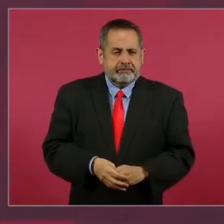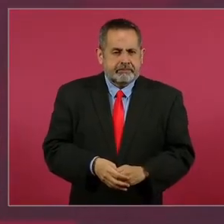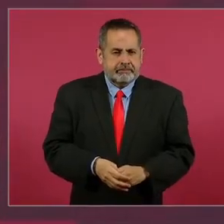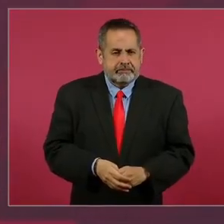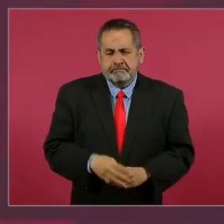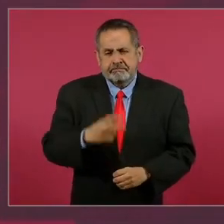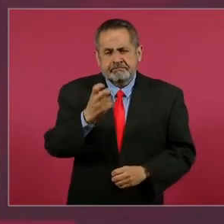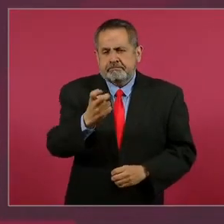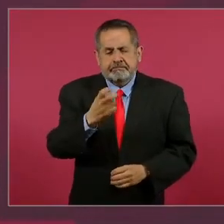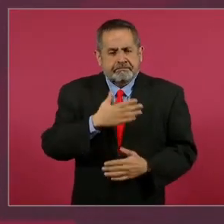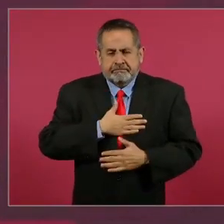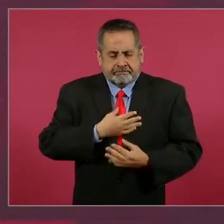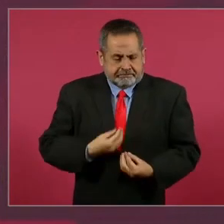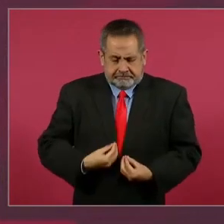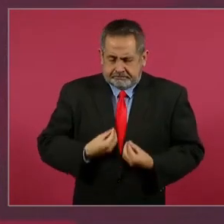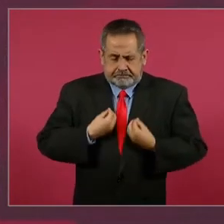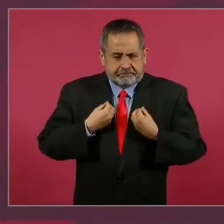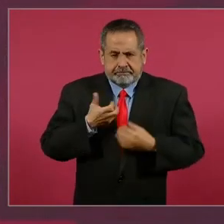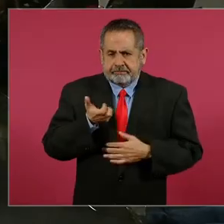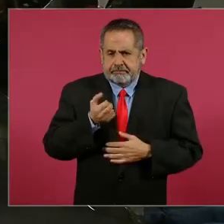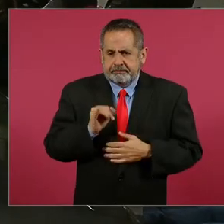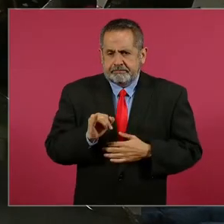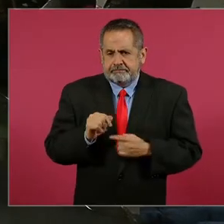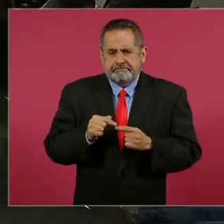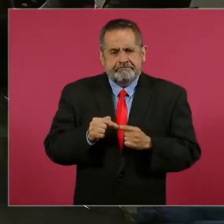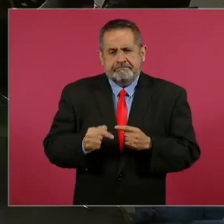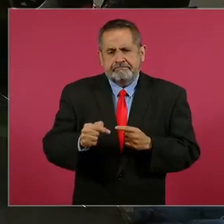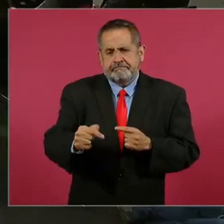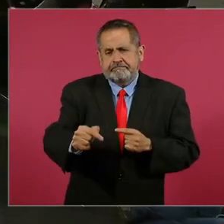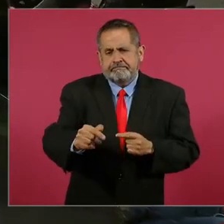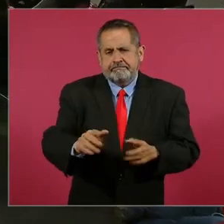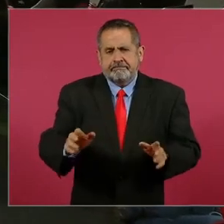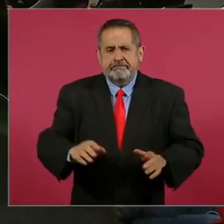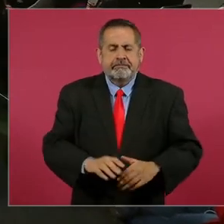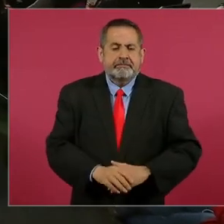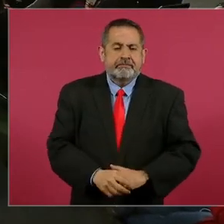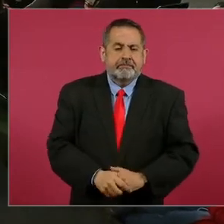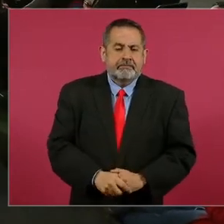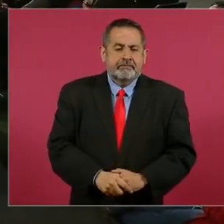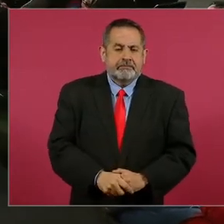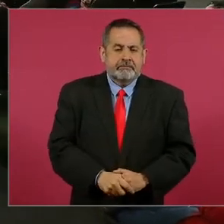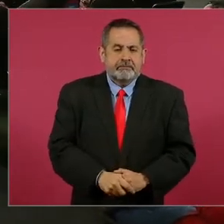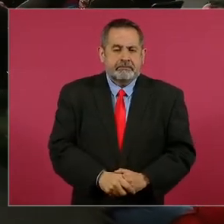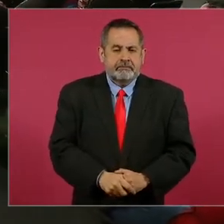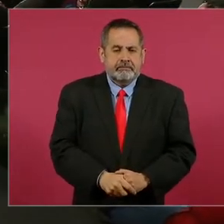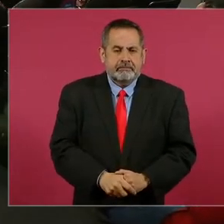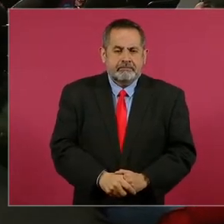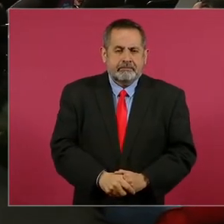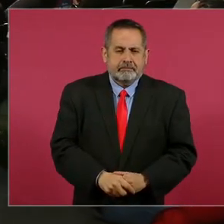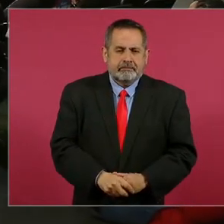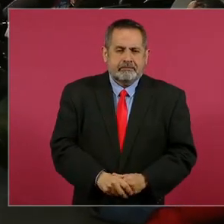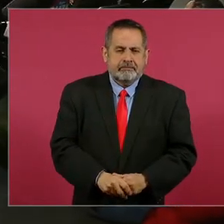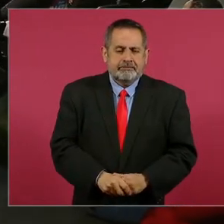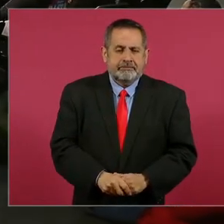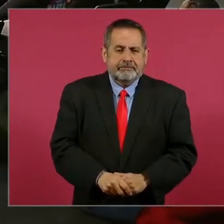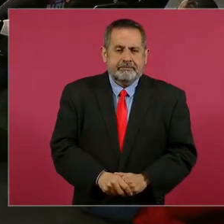Y esa va a ser la vida. ¿En algún momento podemos leer sus anécdotas y todo lo que va a estar